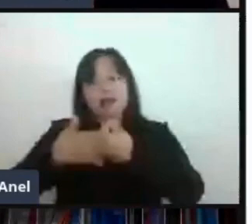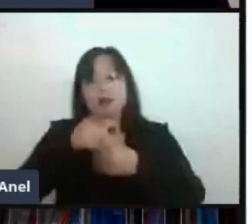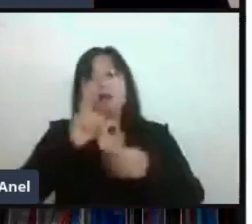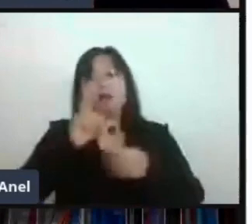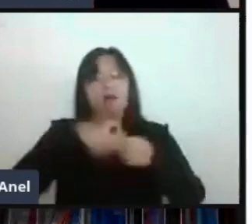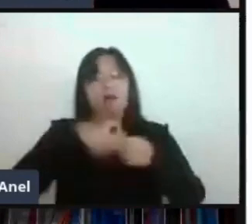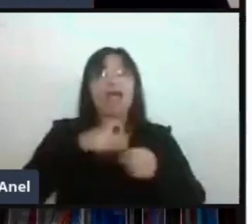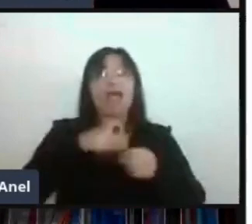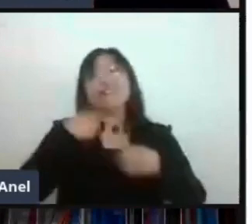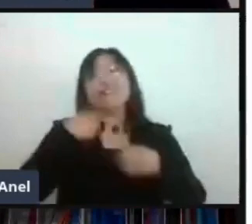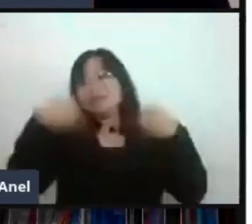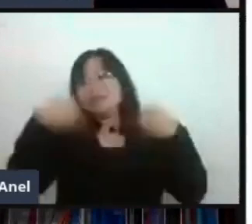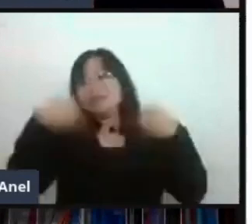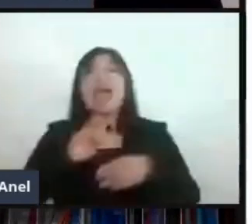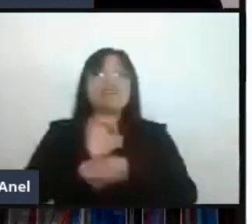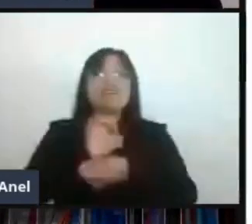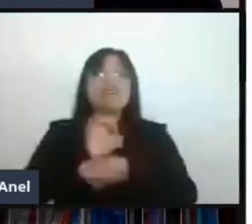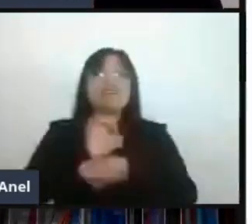es